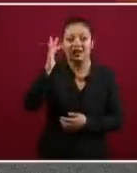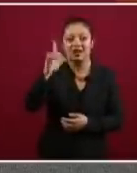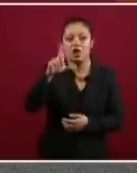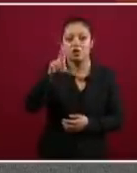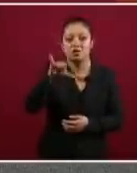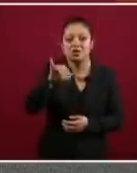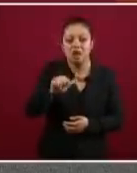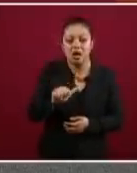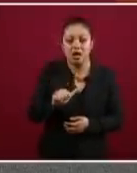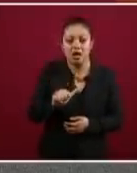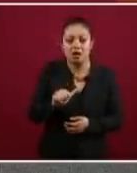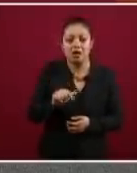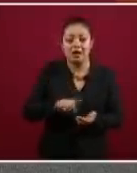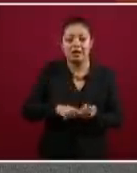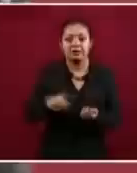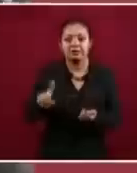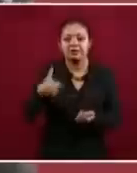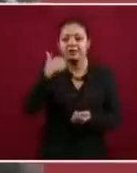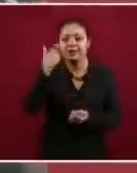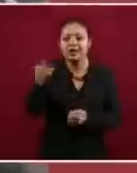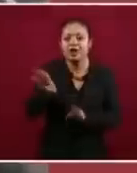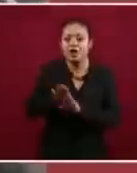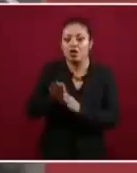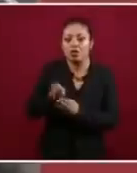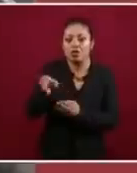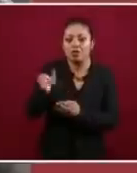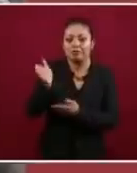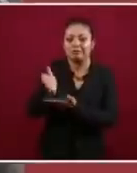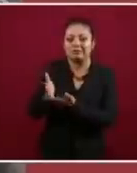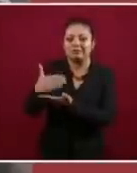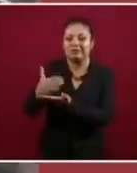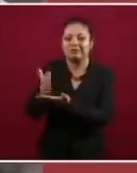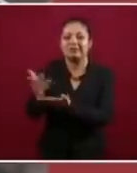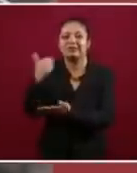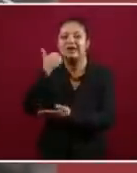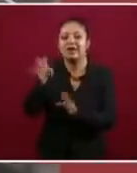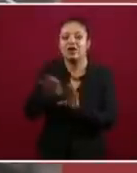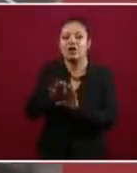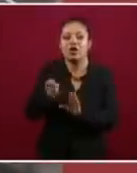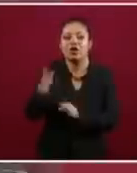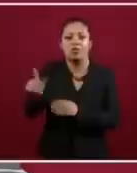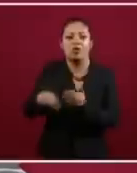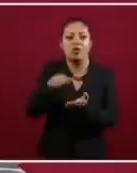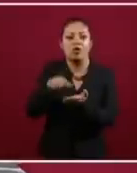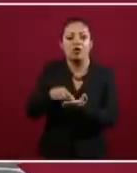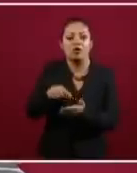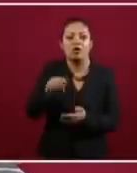actual lo querían fraccionar y convertir en un Santa Fe,